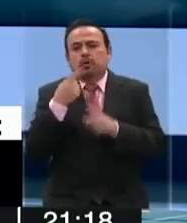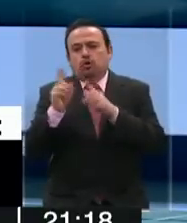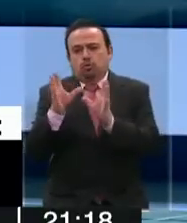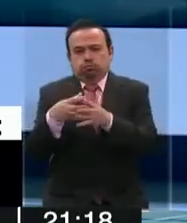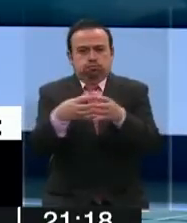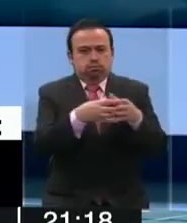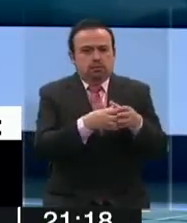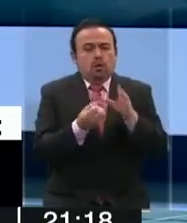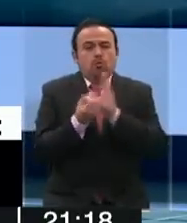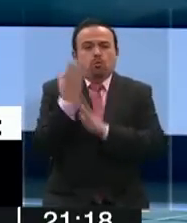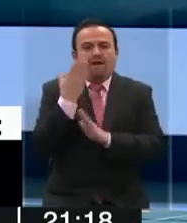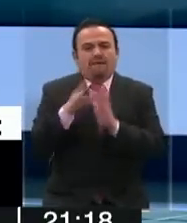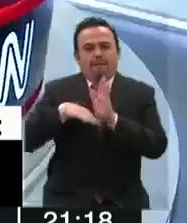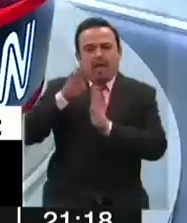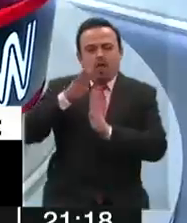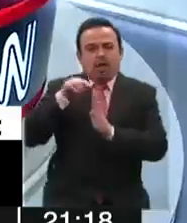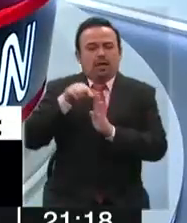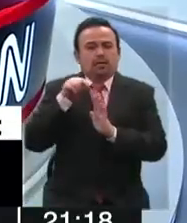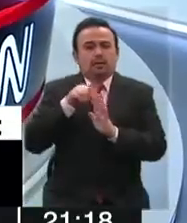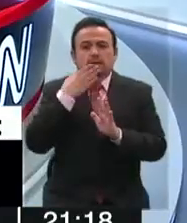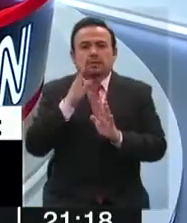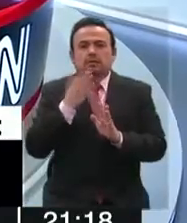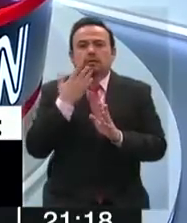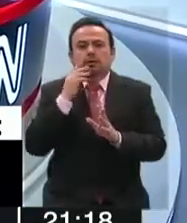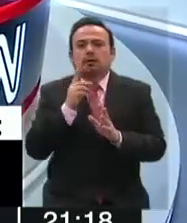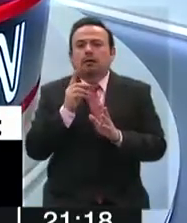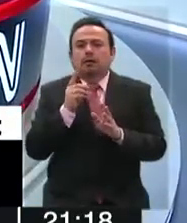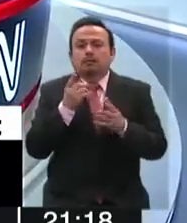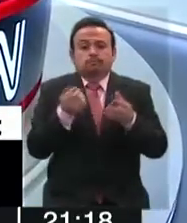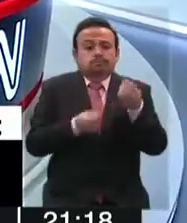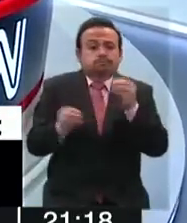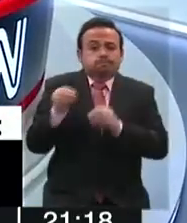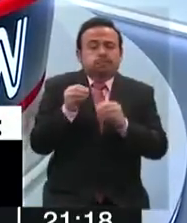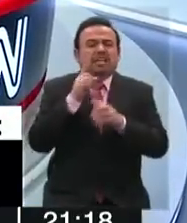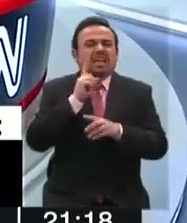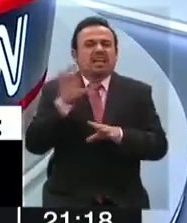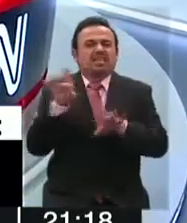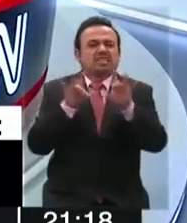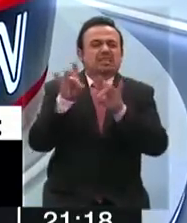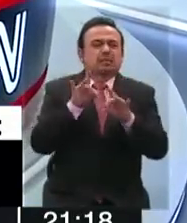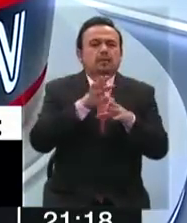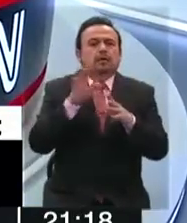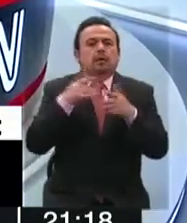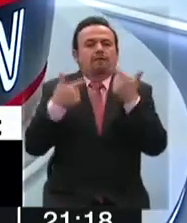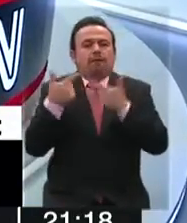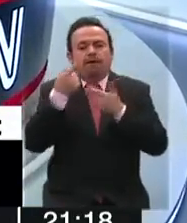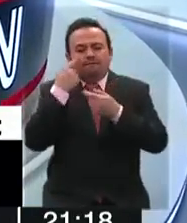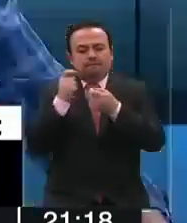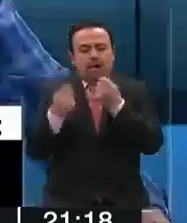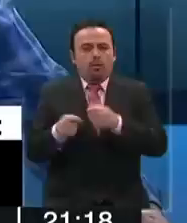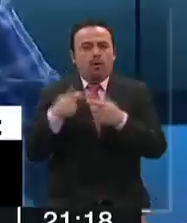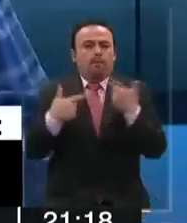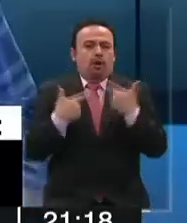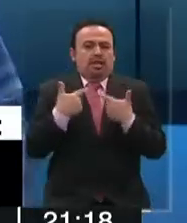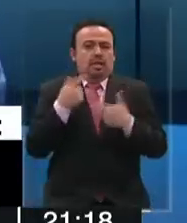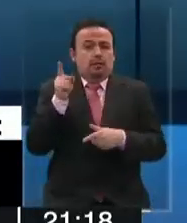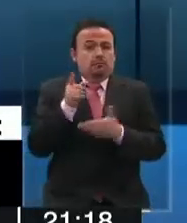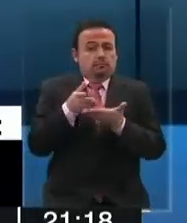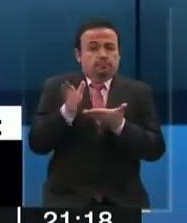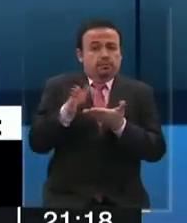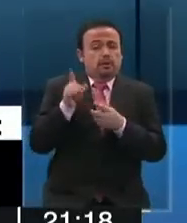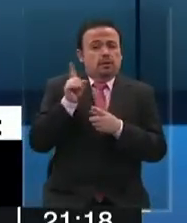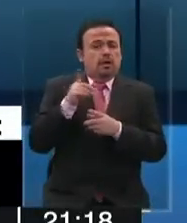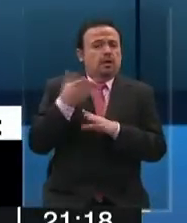en la oposición por el momento del refichaje y de la valoración de los partidos políticos y de los políticos especialmente usted está fuera de la